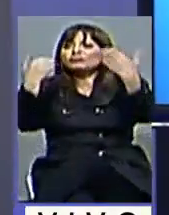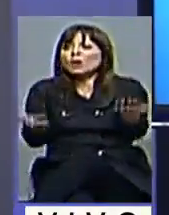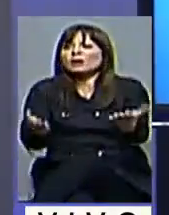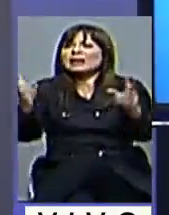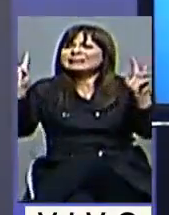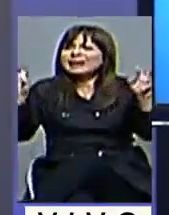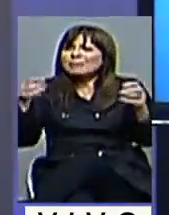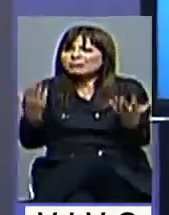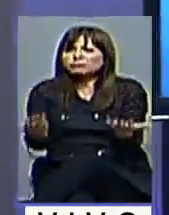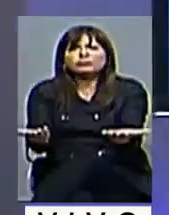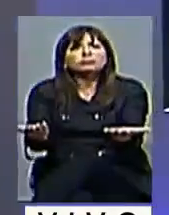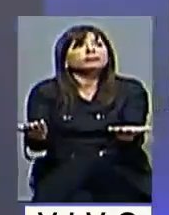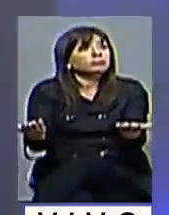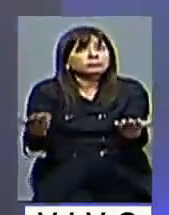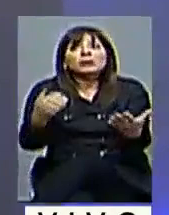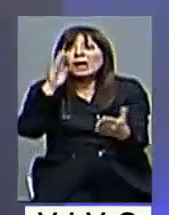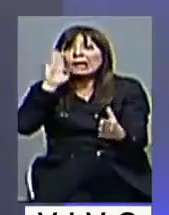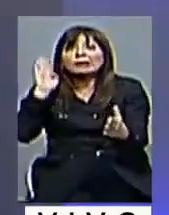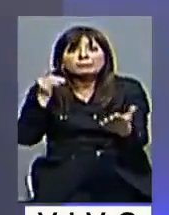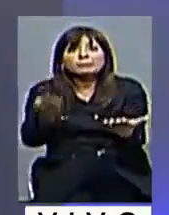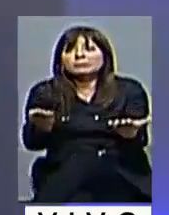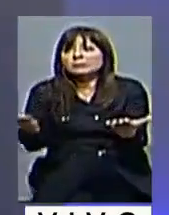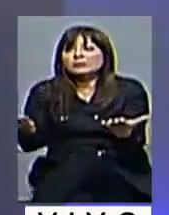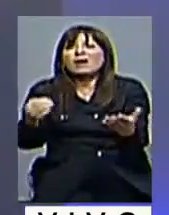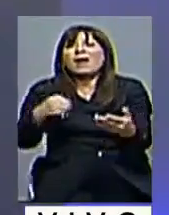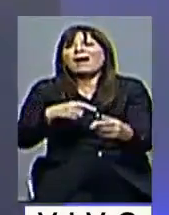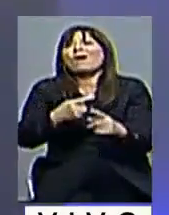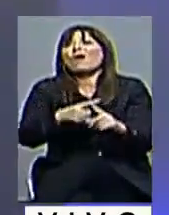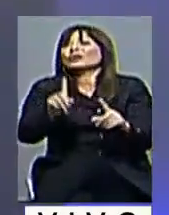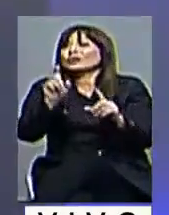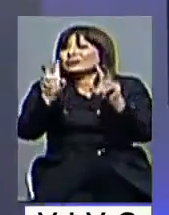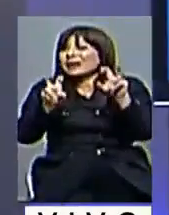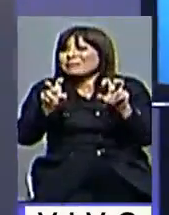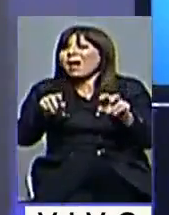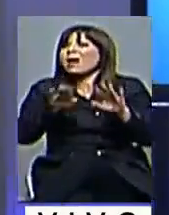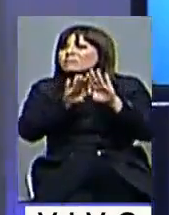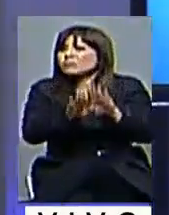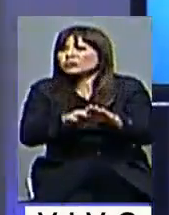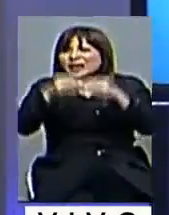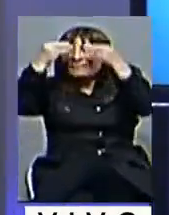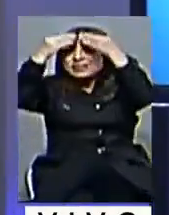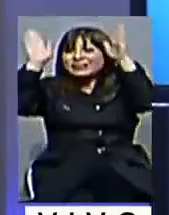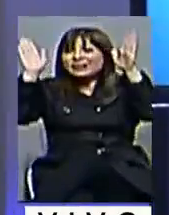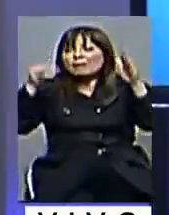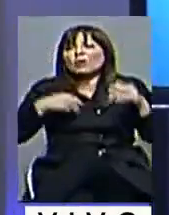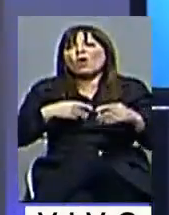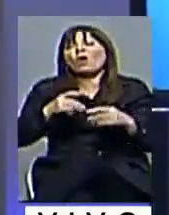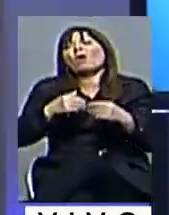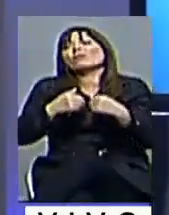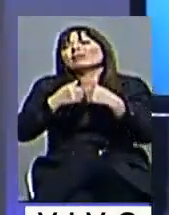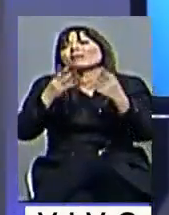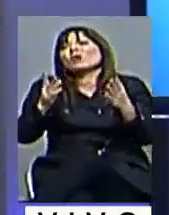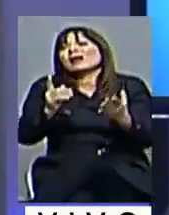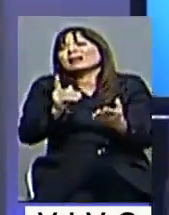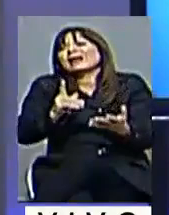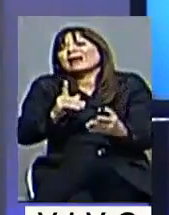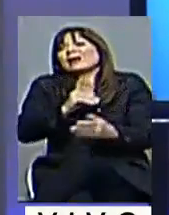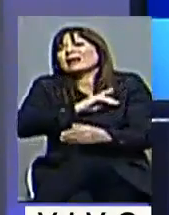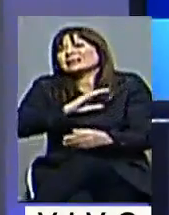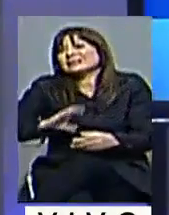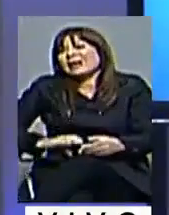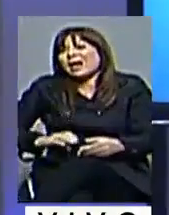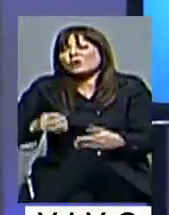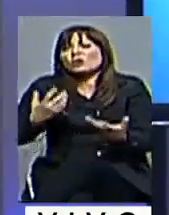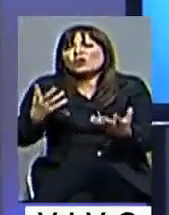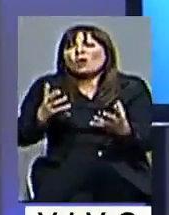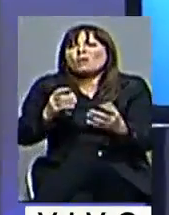seguro que en algunos temas lo va a apoyar gente del Frente Amplio, en otros temas gente de la DC, en otros del PPD. Tú no puedes ver a los partidos políticos en la Cámara